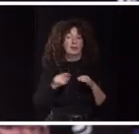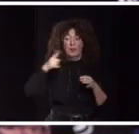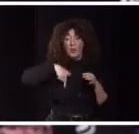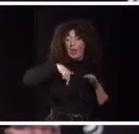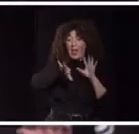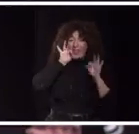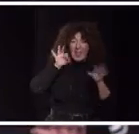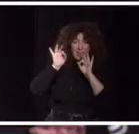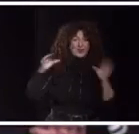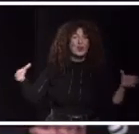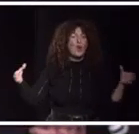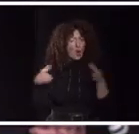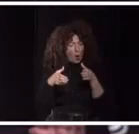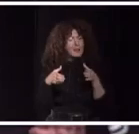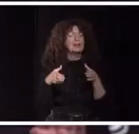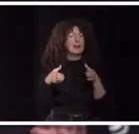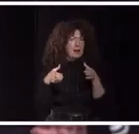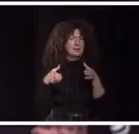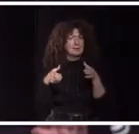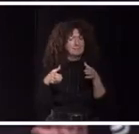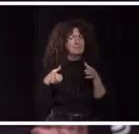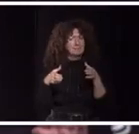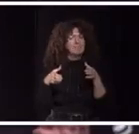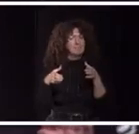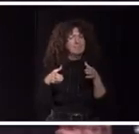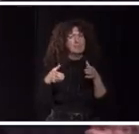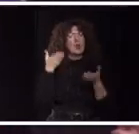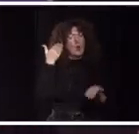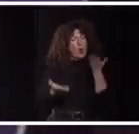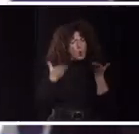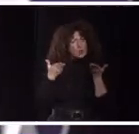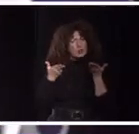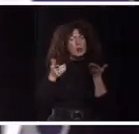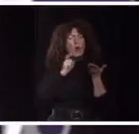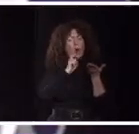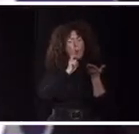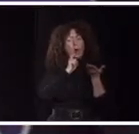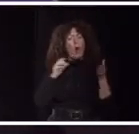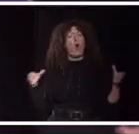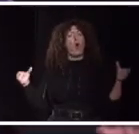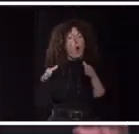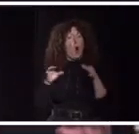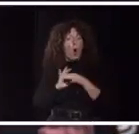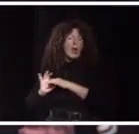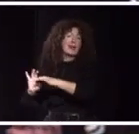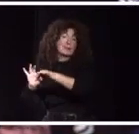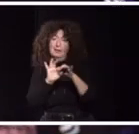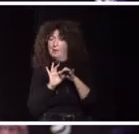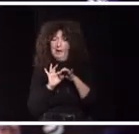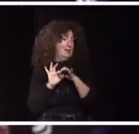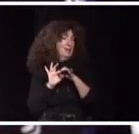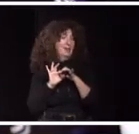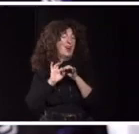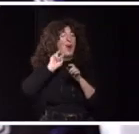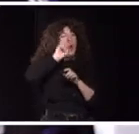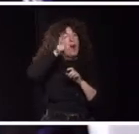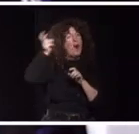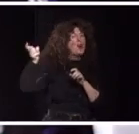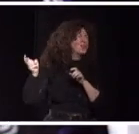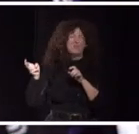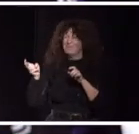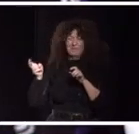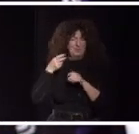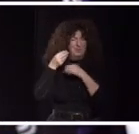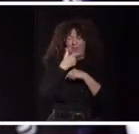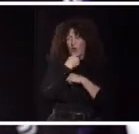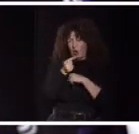tomamos decisiones colectivas justamente de manera colectiva, que no es tan fácil en otras formaciones ni en